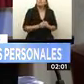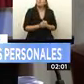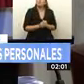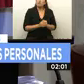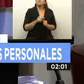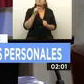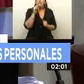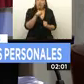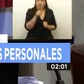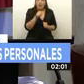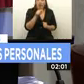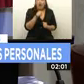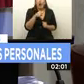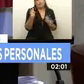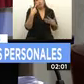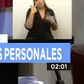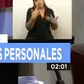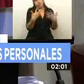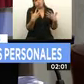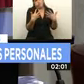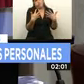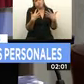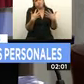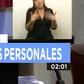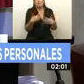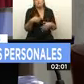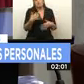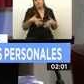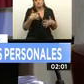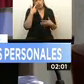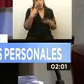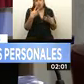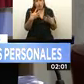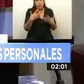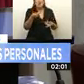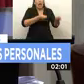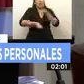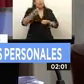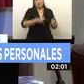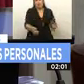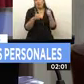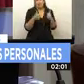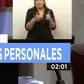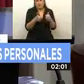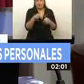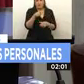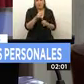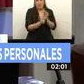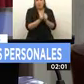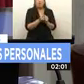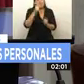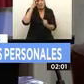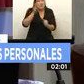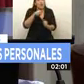que además tiene fama Parece que bien ganada de estar muy bien administrada Por lo tanto es un